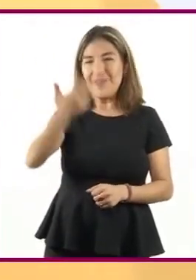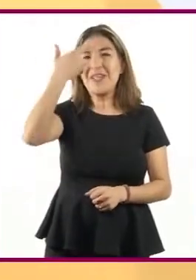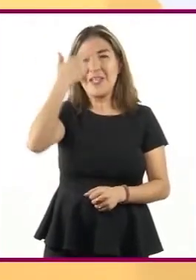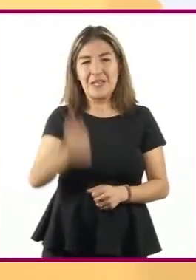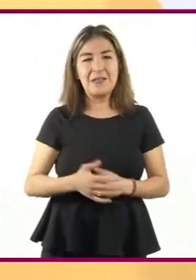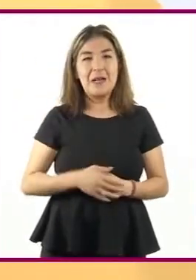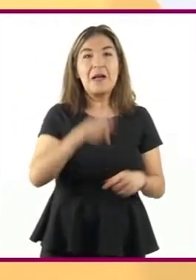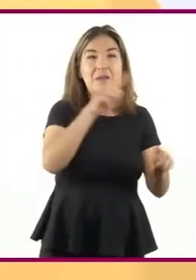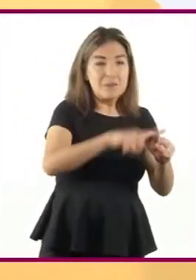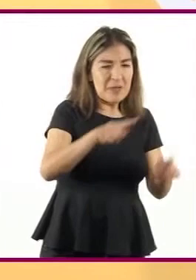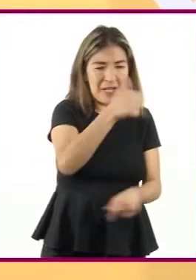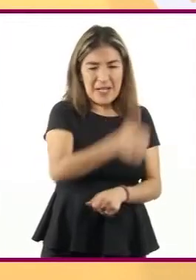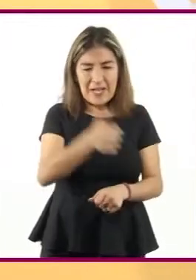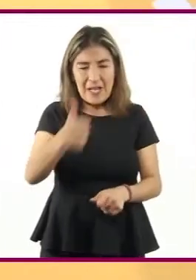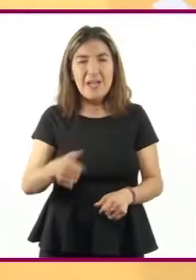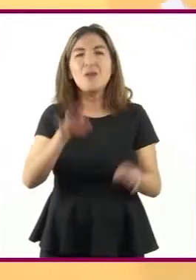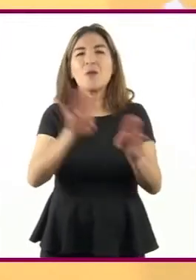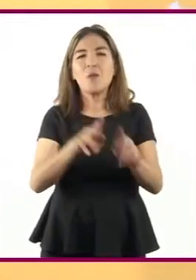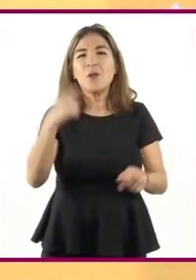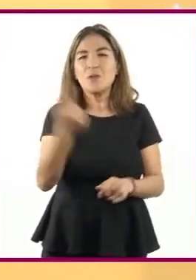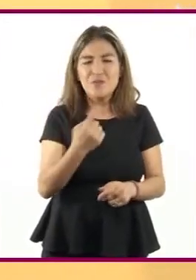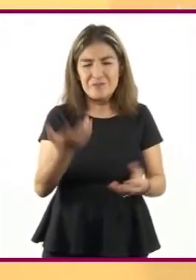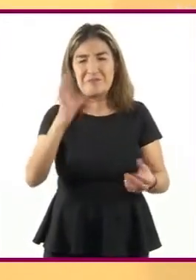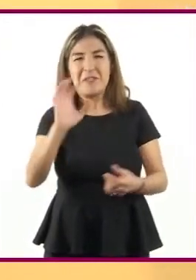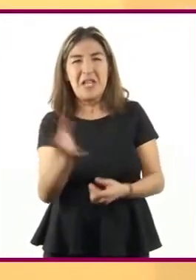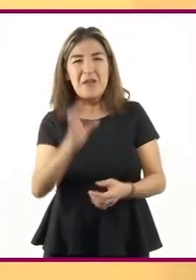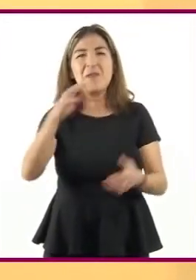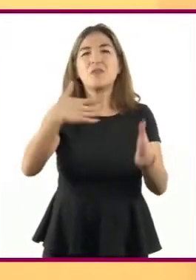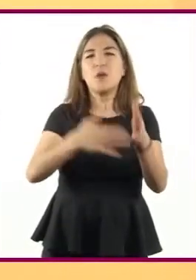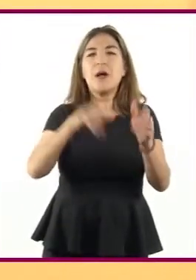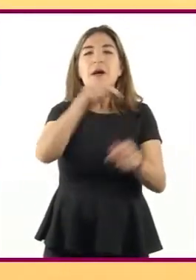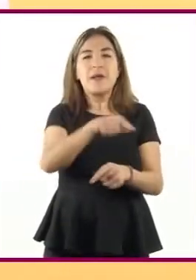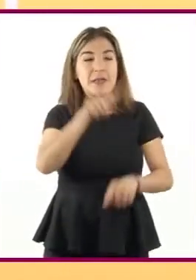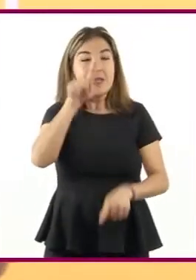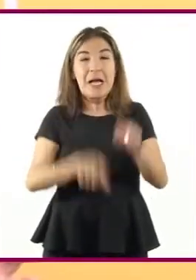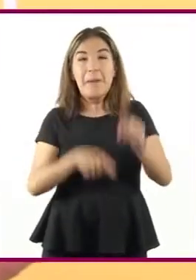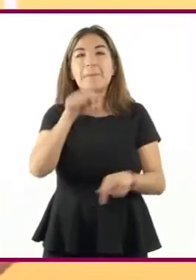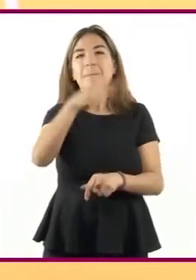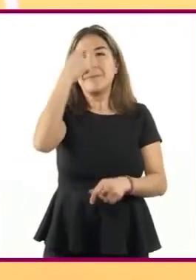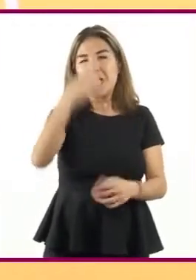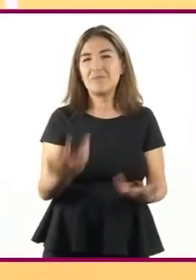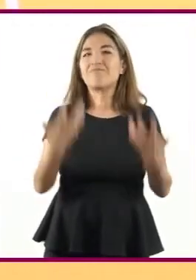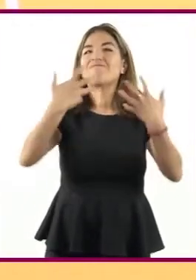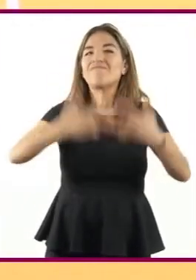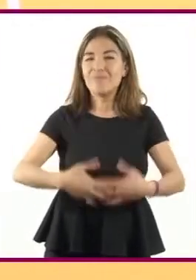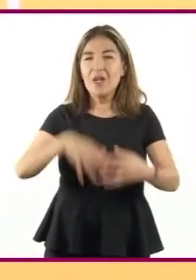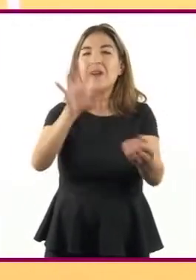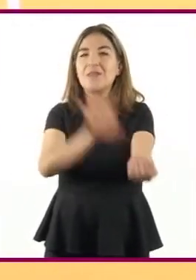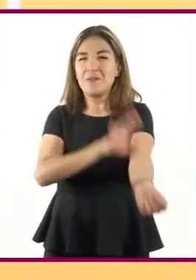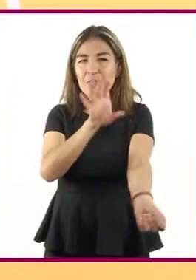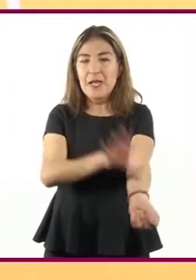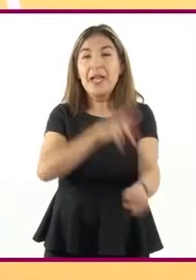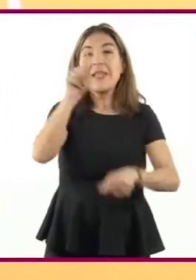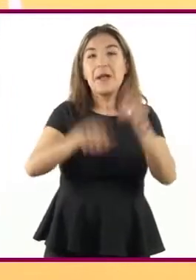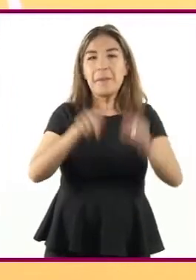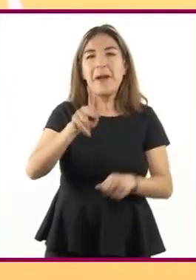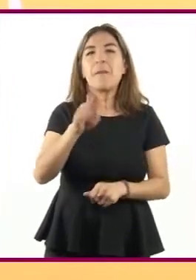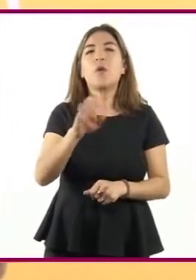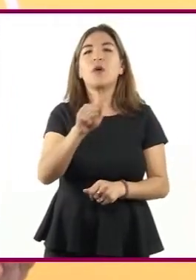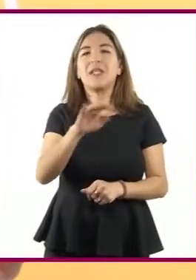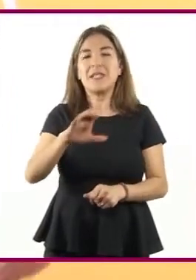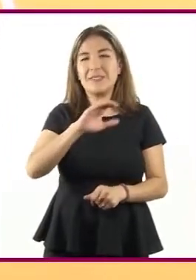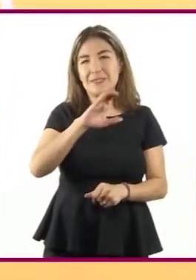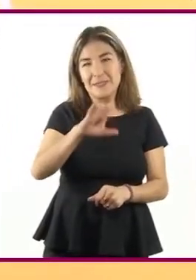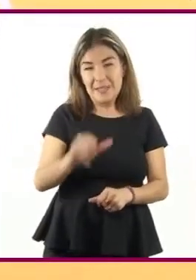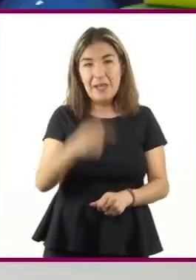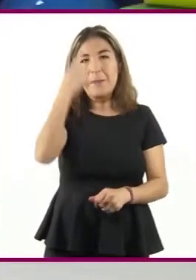cada aparato eléctrico que utilizamos requiere una determinada cantidad de energía para funcionar, que depende de su potencia y el tiempo que se